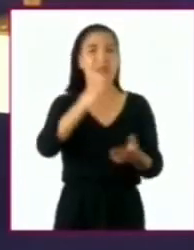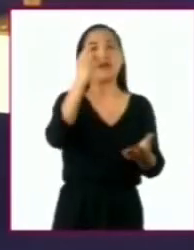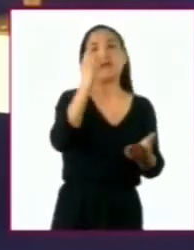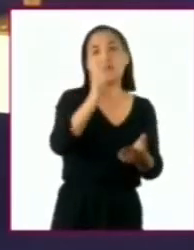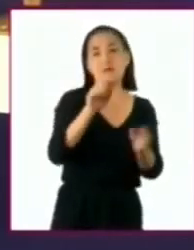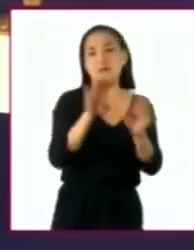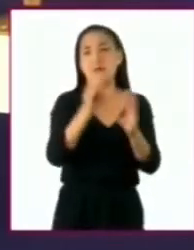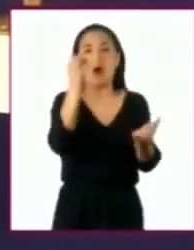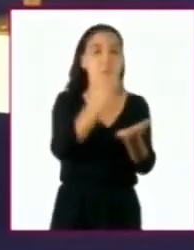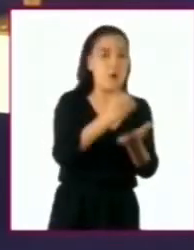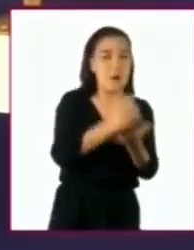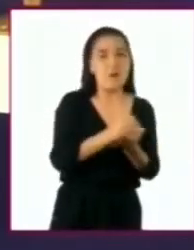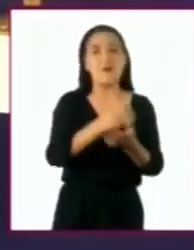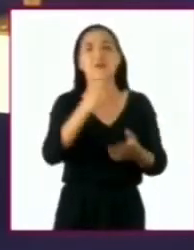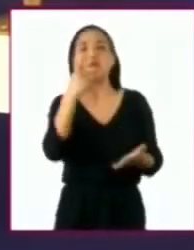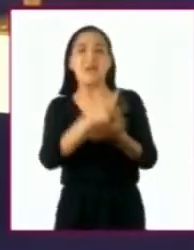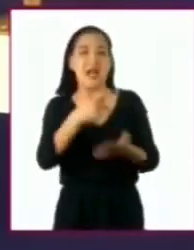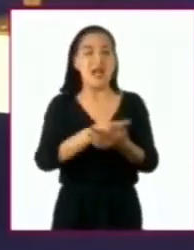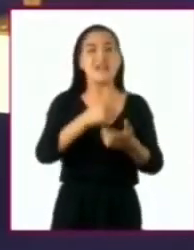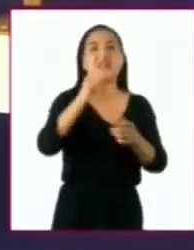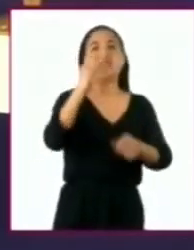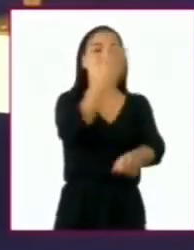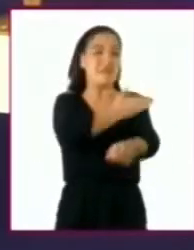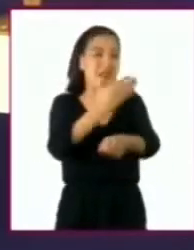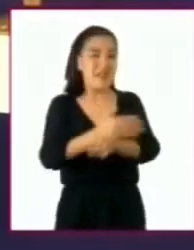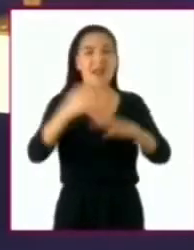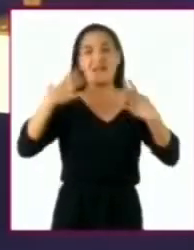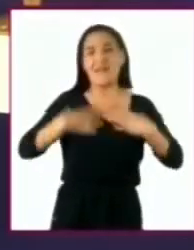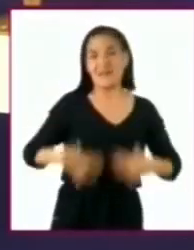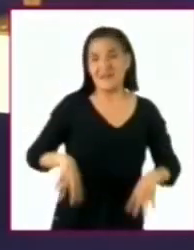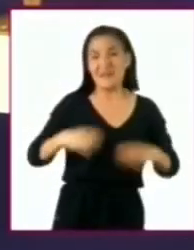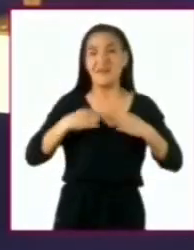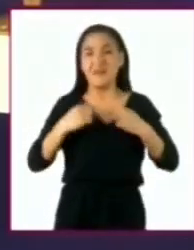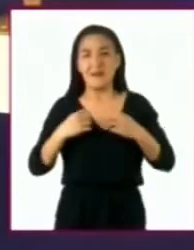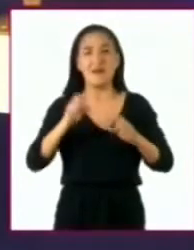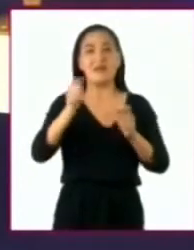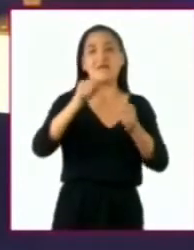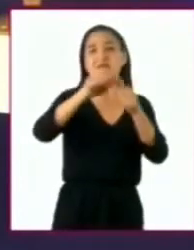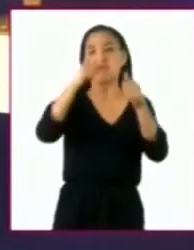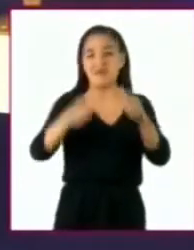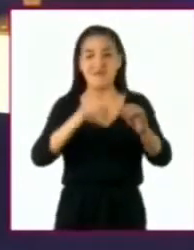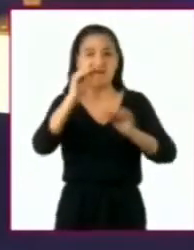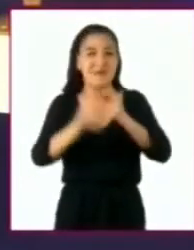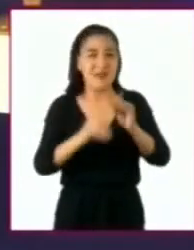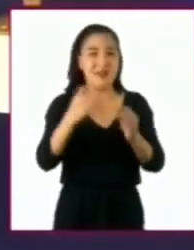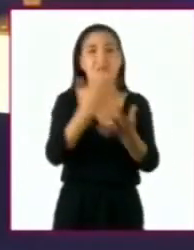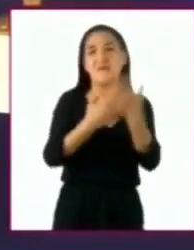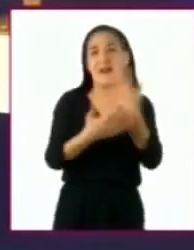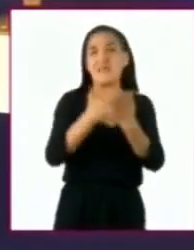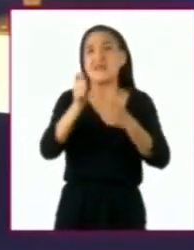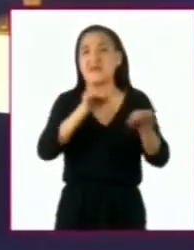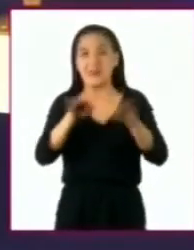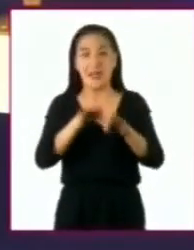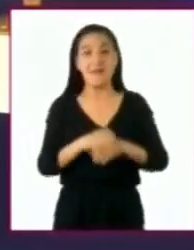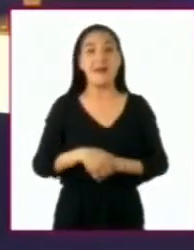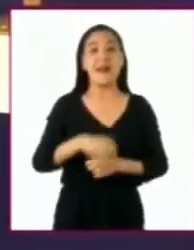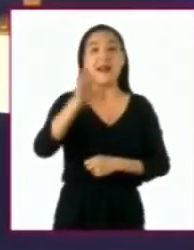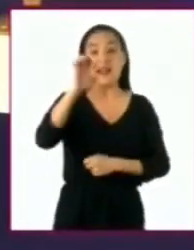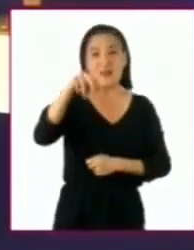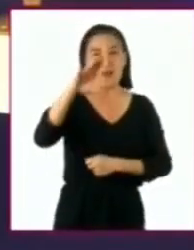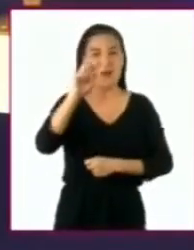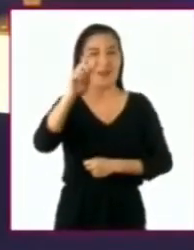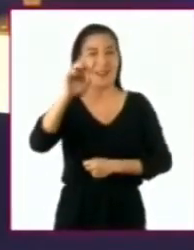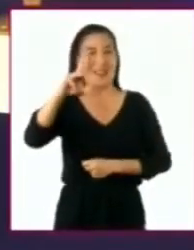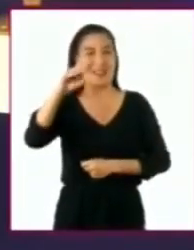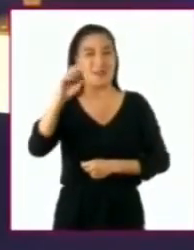preciosos, leña, vestido, productos agrícolas o mano de obra. Los encomenderos conservaban gran parte